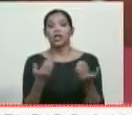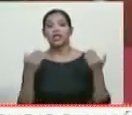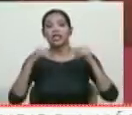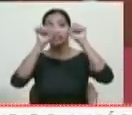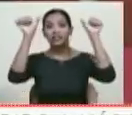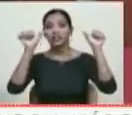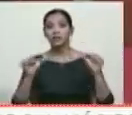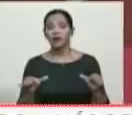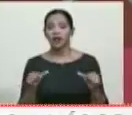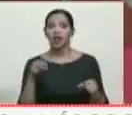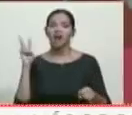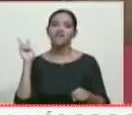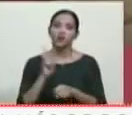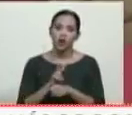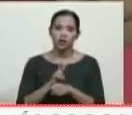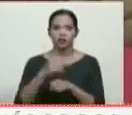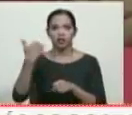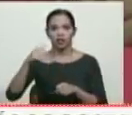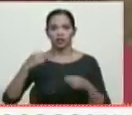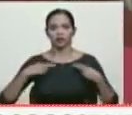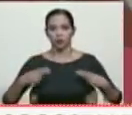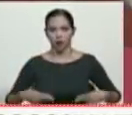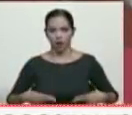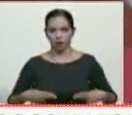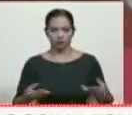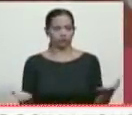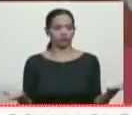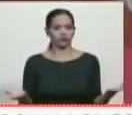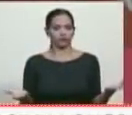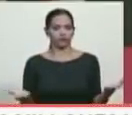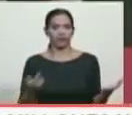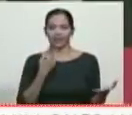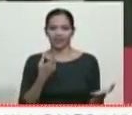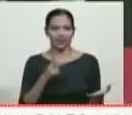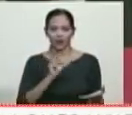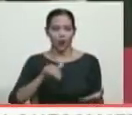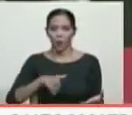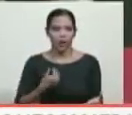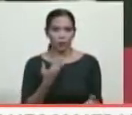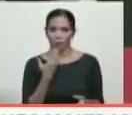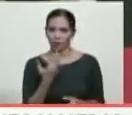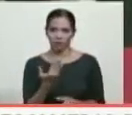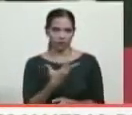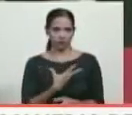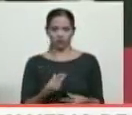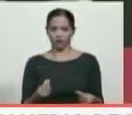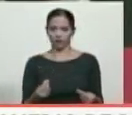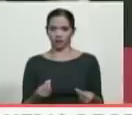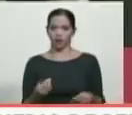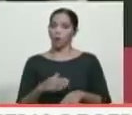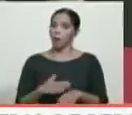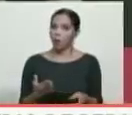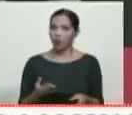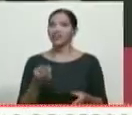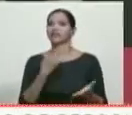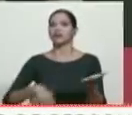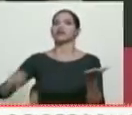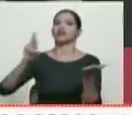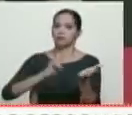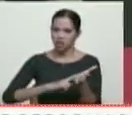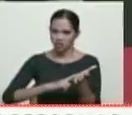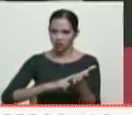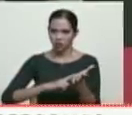sistemática la violación de derechos humanos. Es decir, eso no lo podemos permitir porque, y te repito,